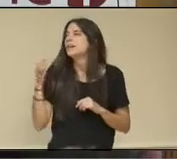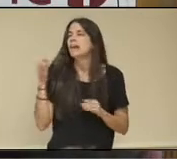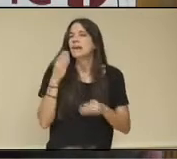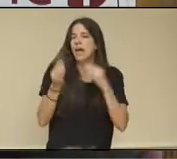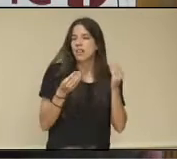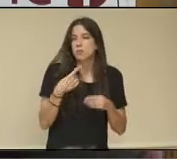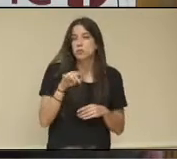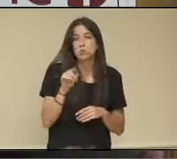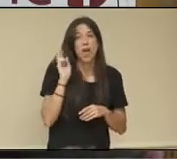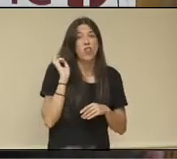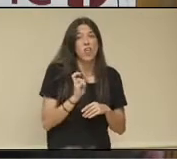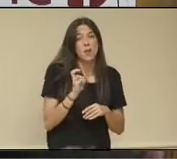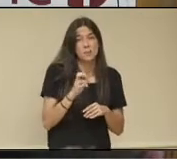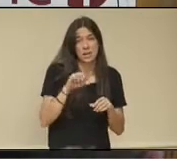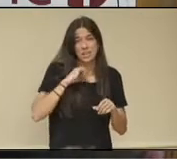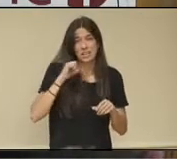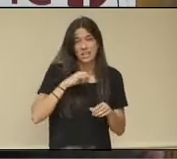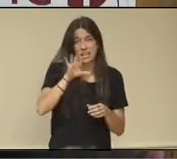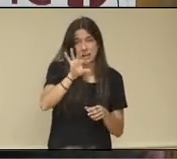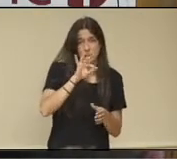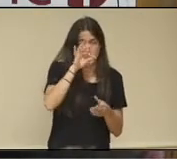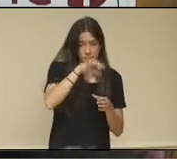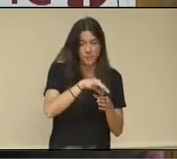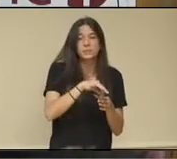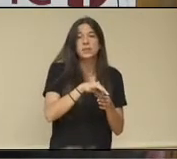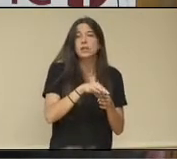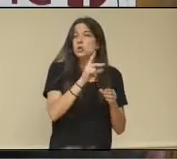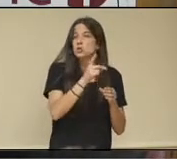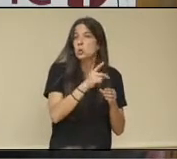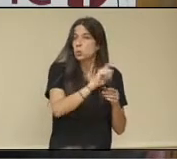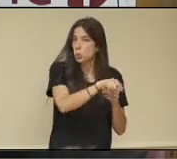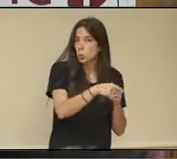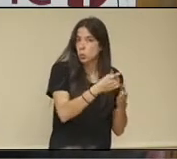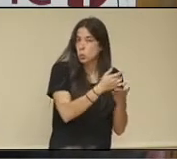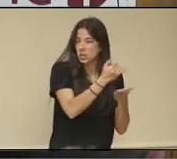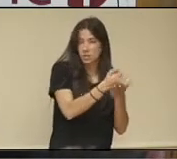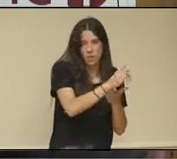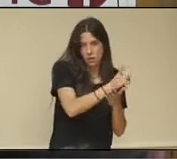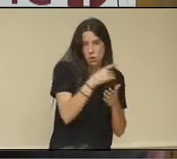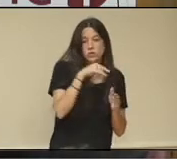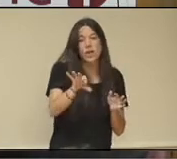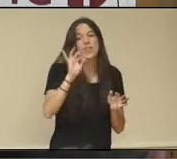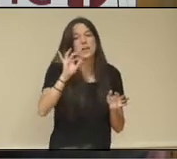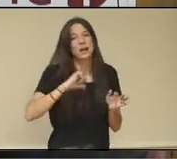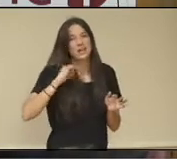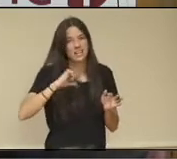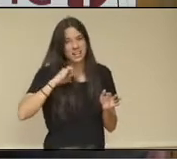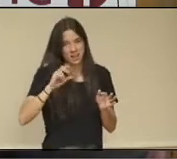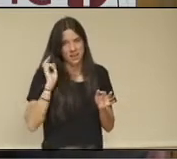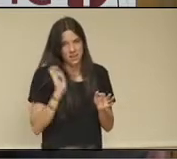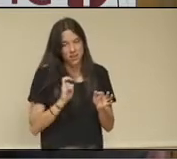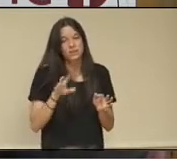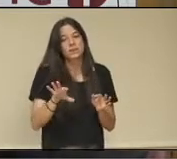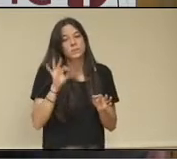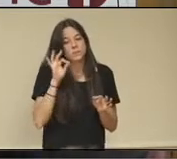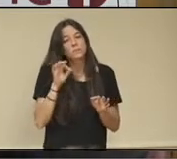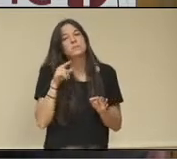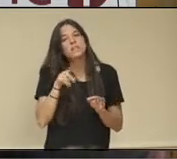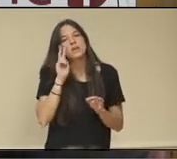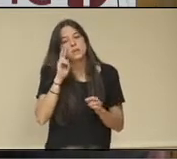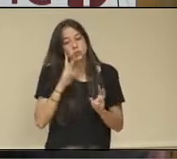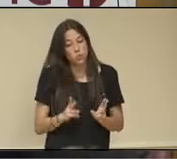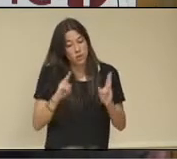cepa clínica, no subcultivada en el laboratorio, y a partir de esta cepa clínica lo que eliminamos es un gen de un